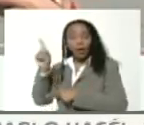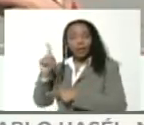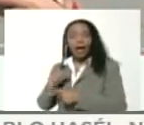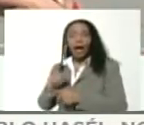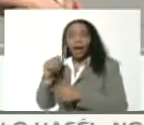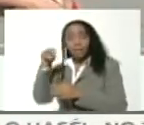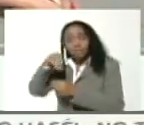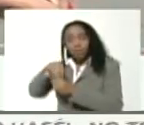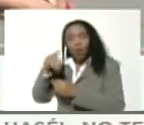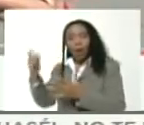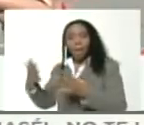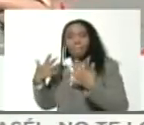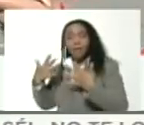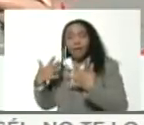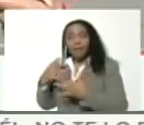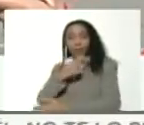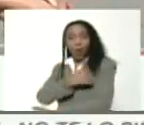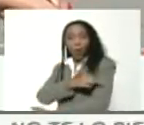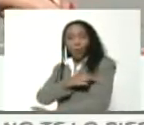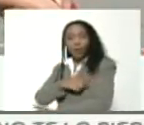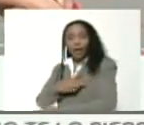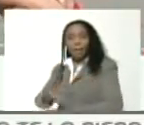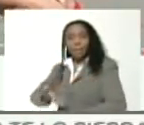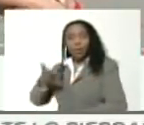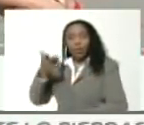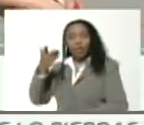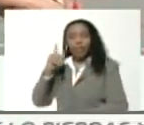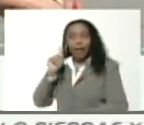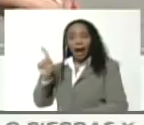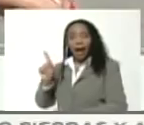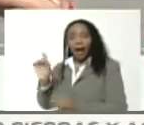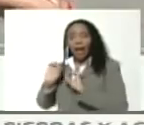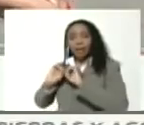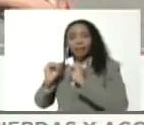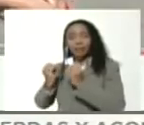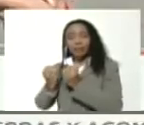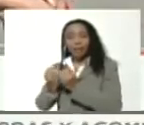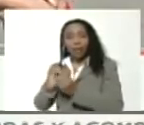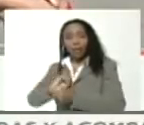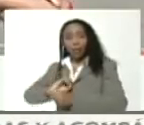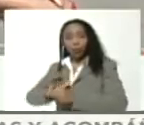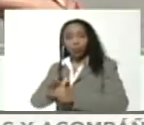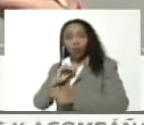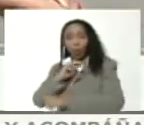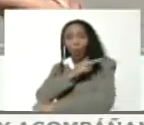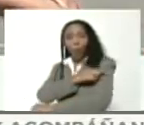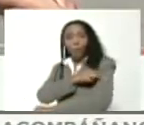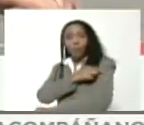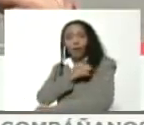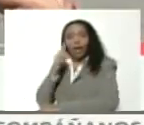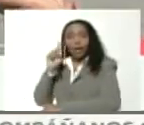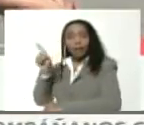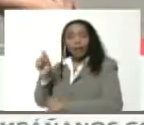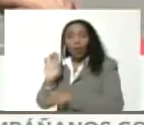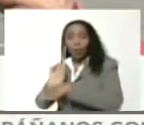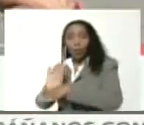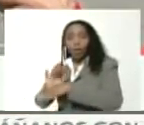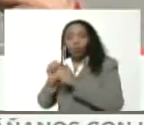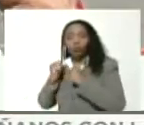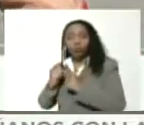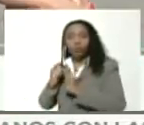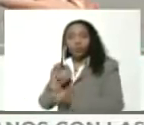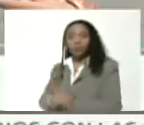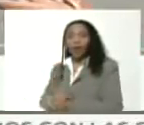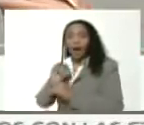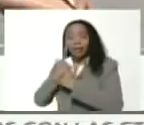respiratorios, en las emergencias de los hospitales centinelas, en las salas COVID de los hospitales y en las unidades de cuidados intensivos. Ya